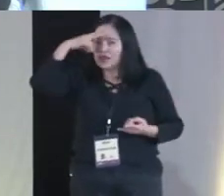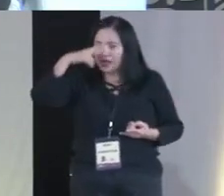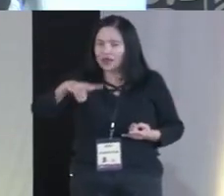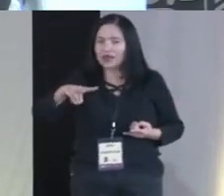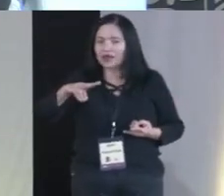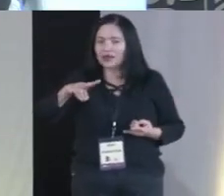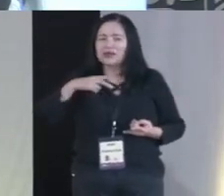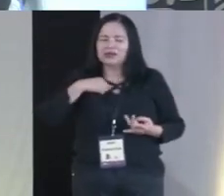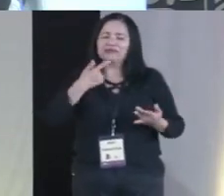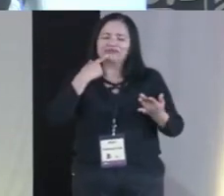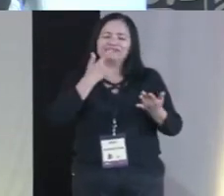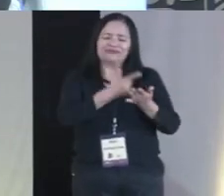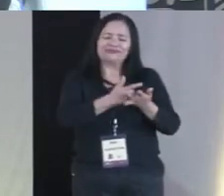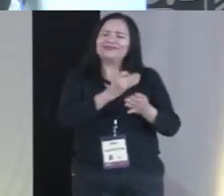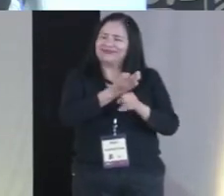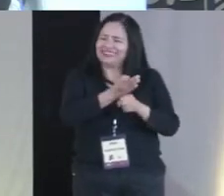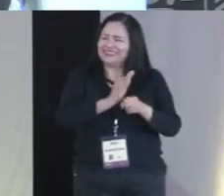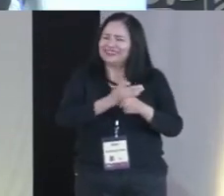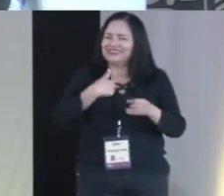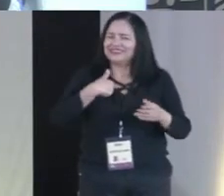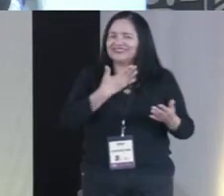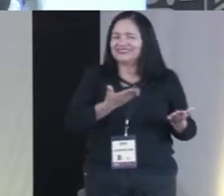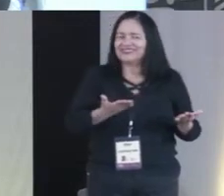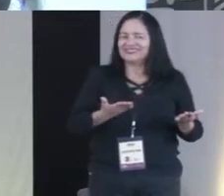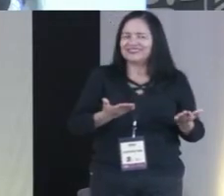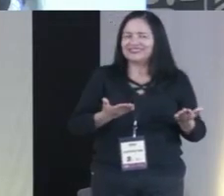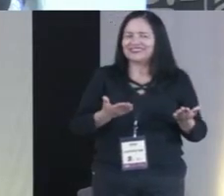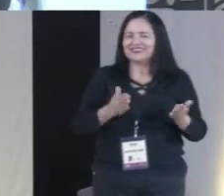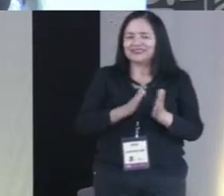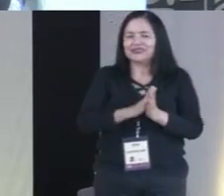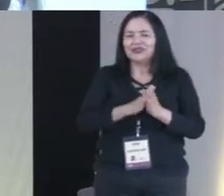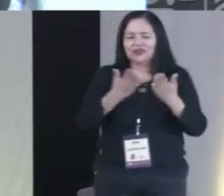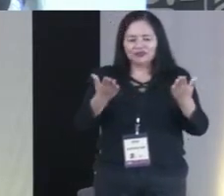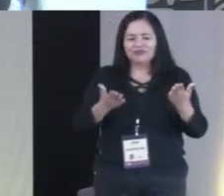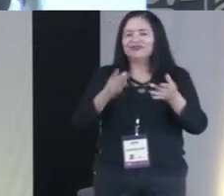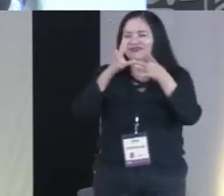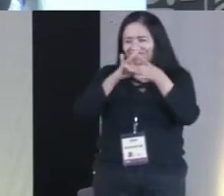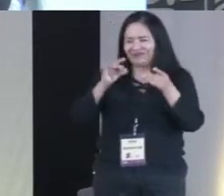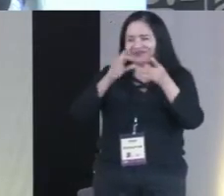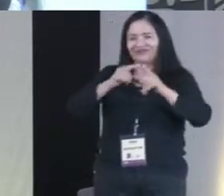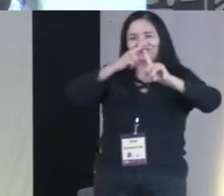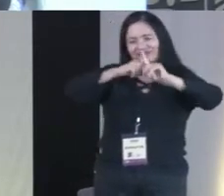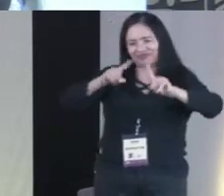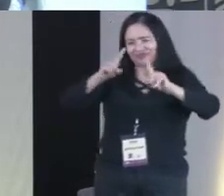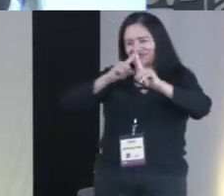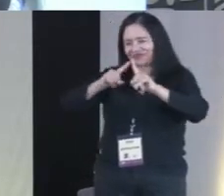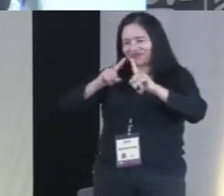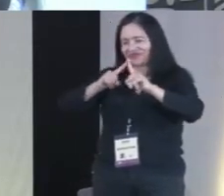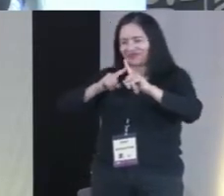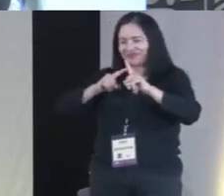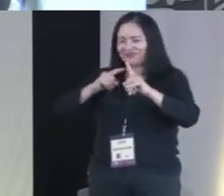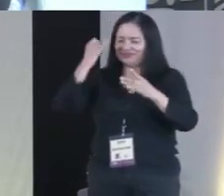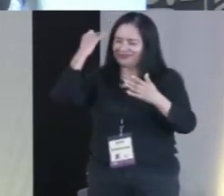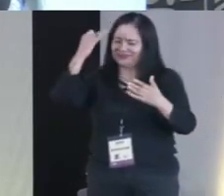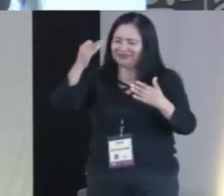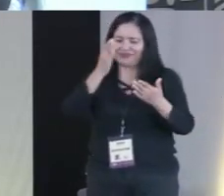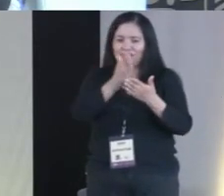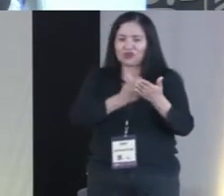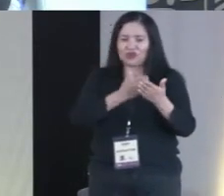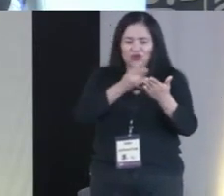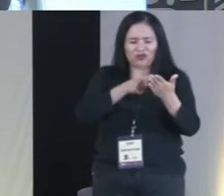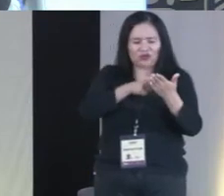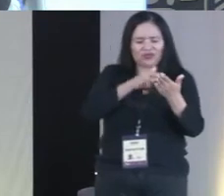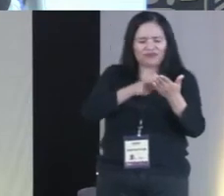verdaderamente divertida, que parte de nuestros días y que se cuenta a varios tiempos y que nos permite transitar de veras del